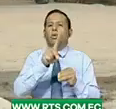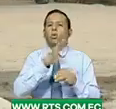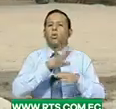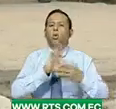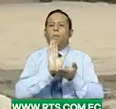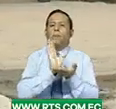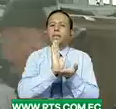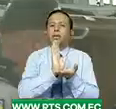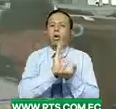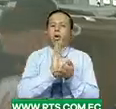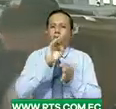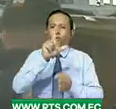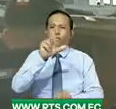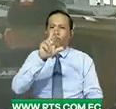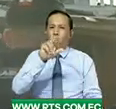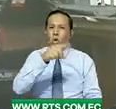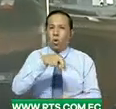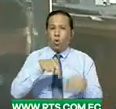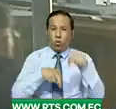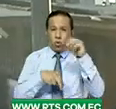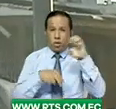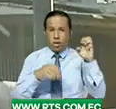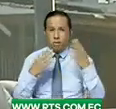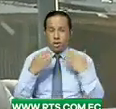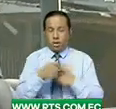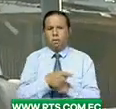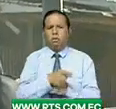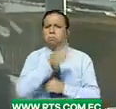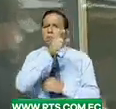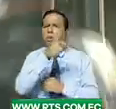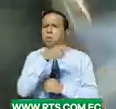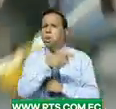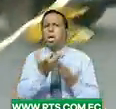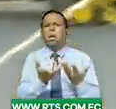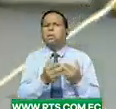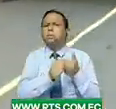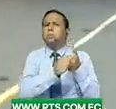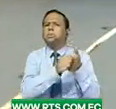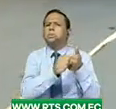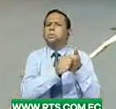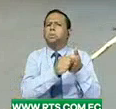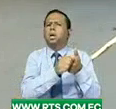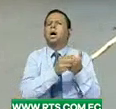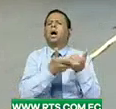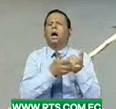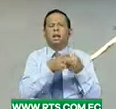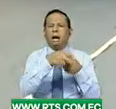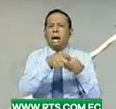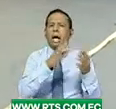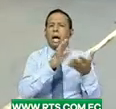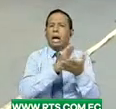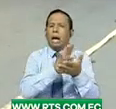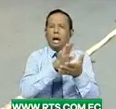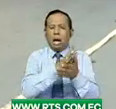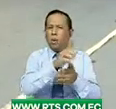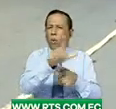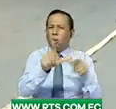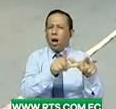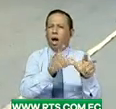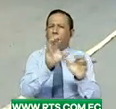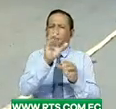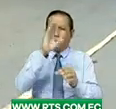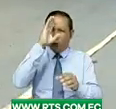al noroeste de Guayaquil, sin importar que su víctima estaba a unos 80 metros de una unidad de policía